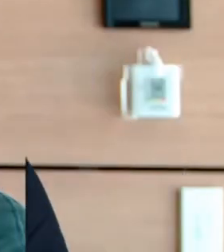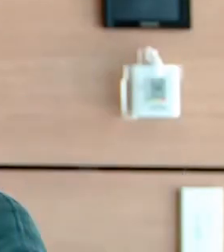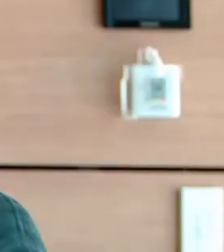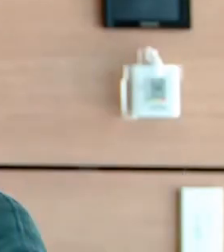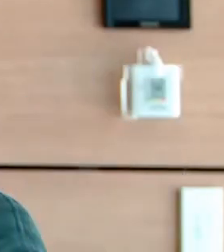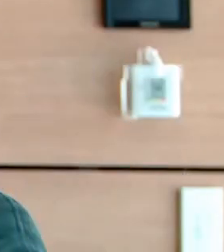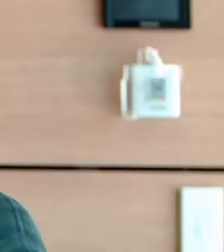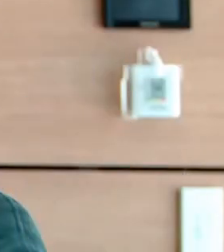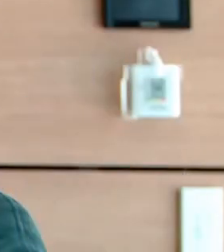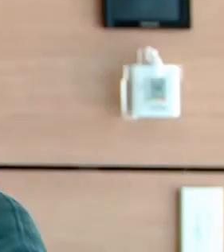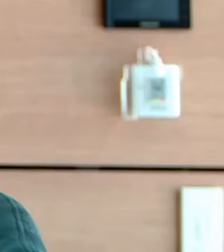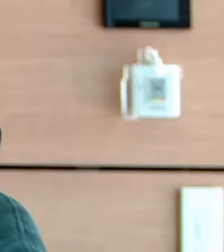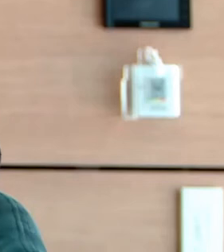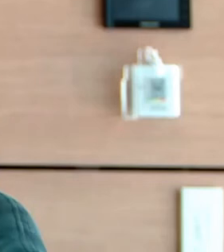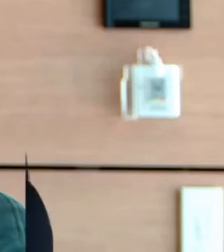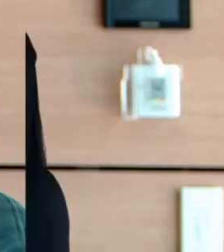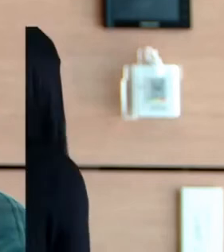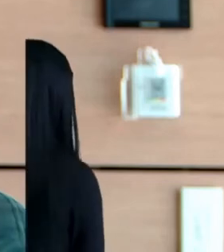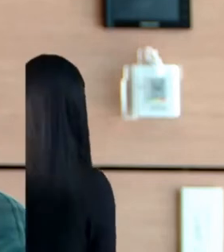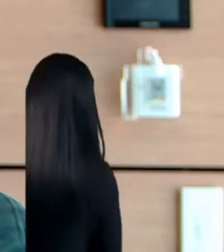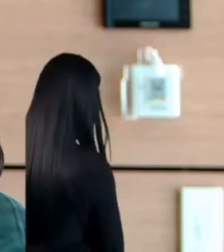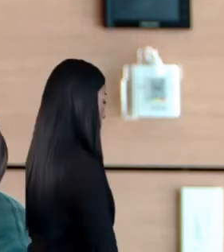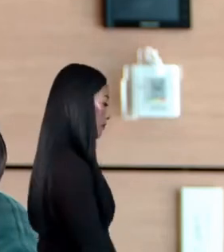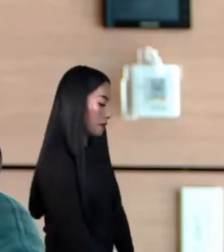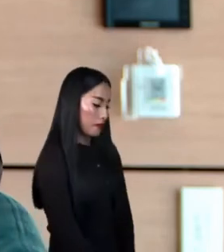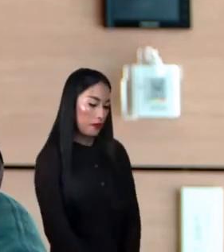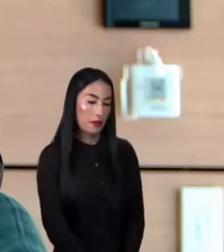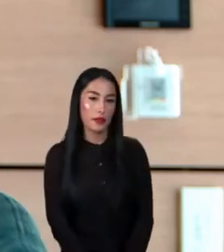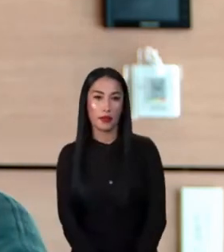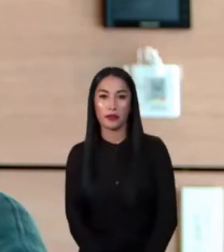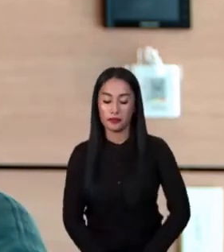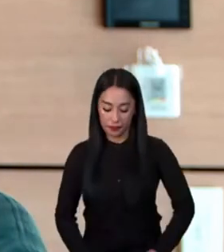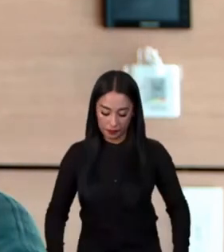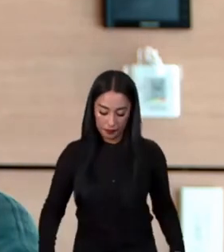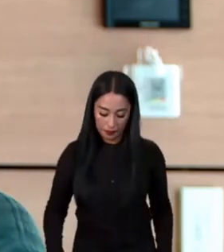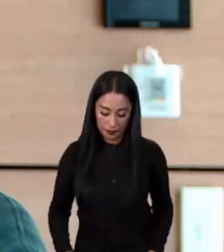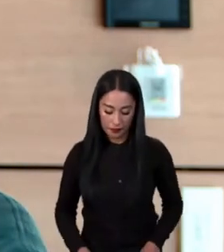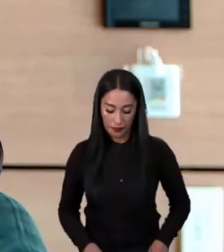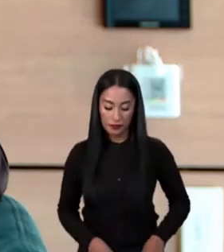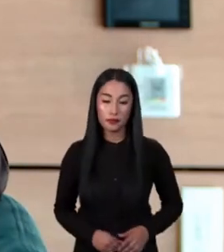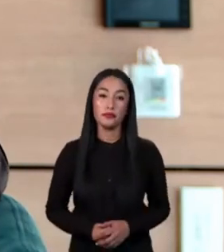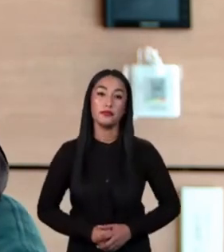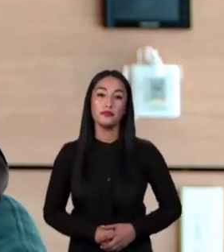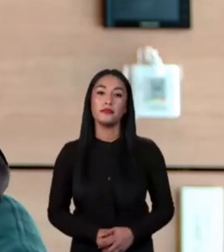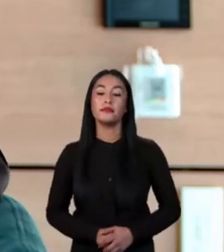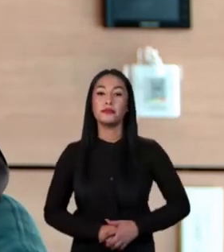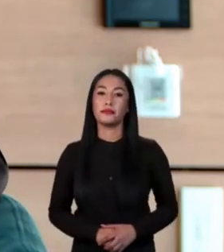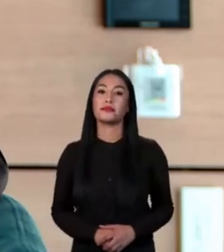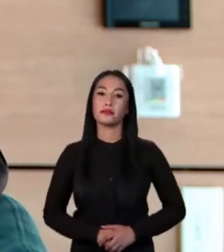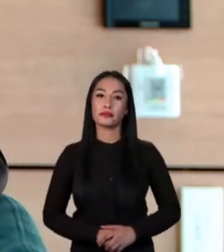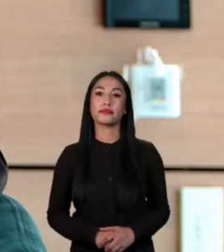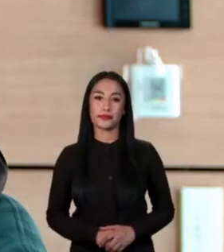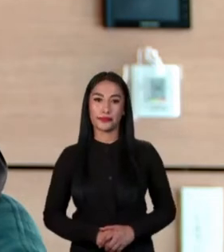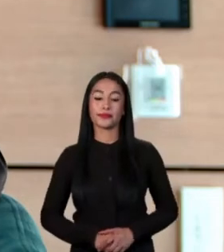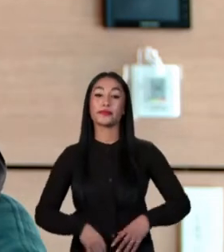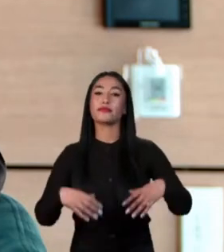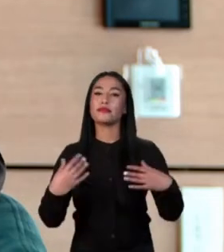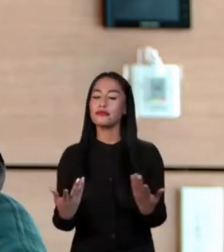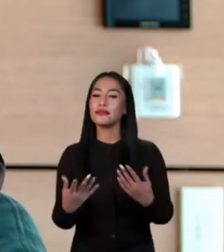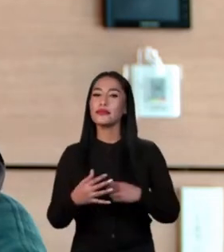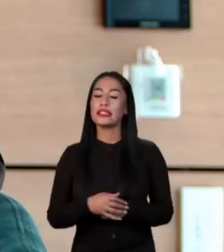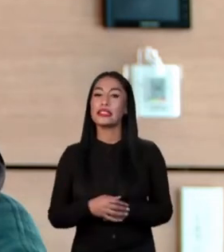todos vamos a enfrentarnos en el buen sentido de la palabra pero el reto es cómo hacer el mejor uso posible desde el